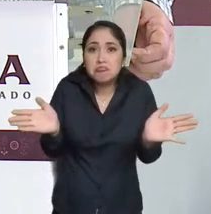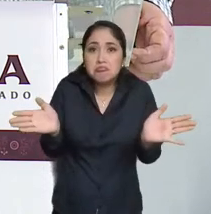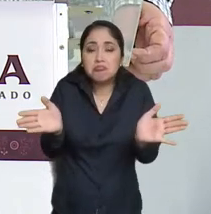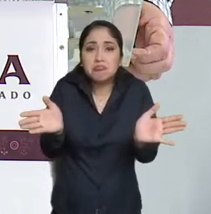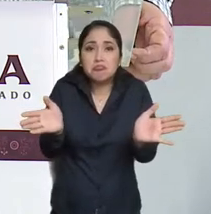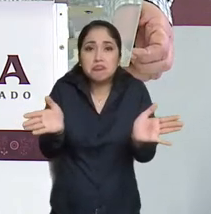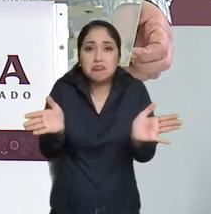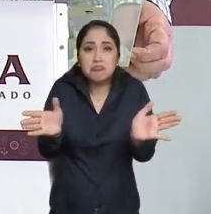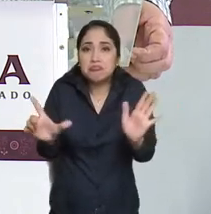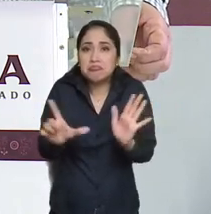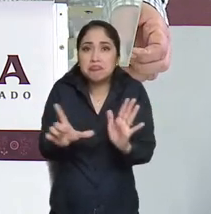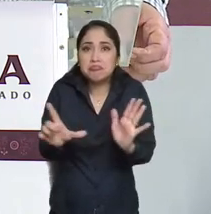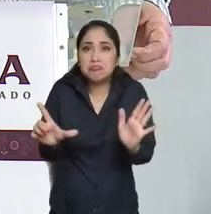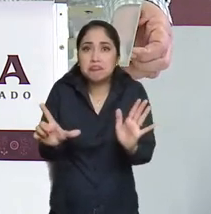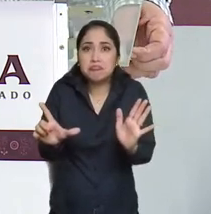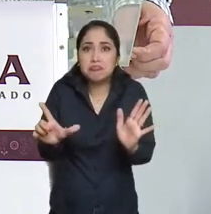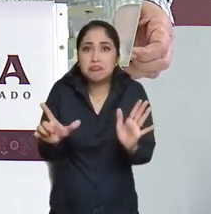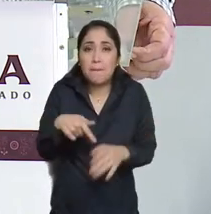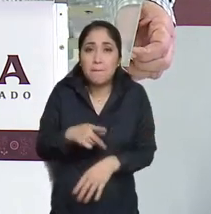de la ACE.